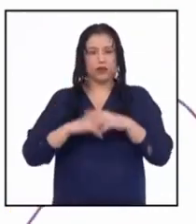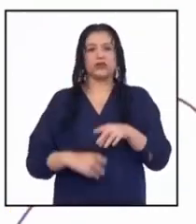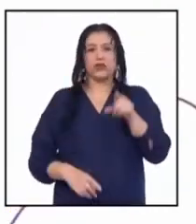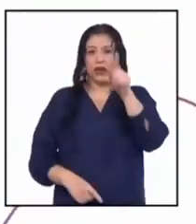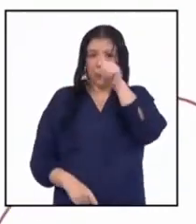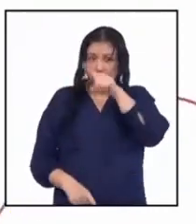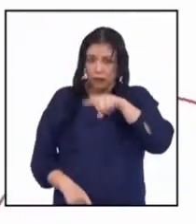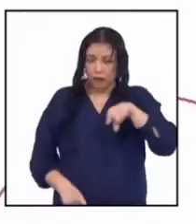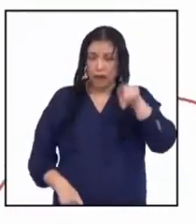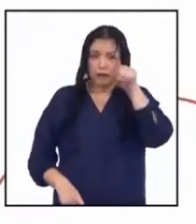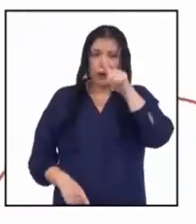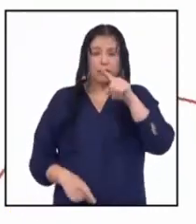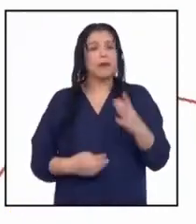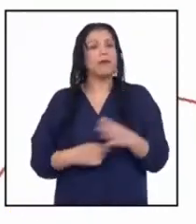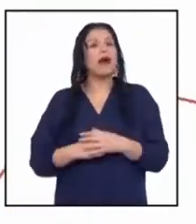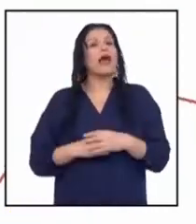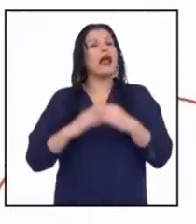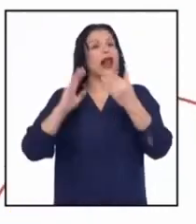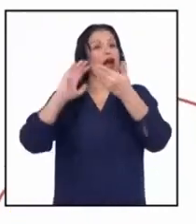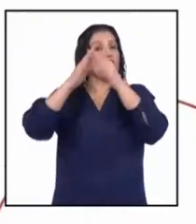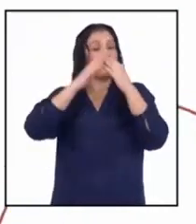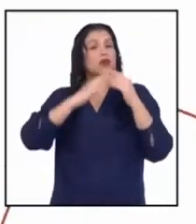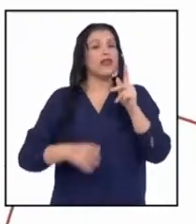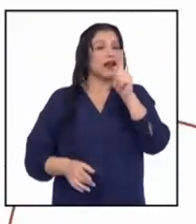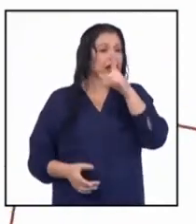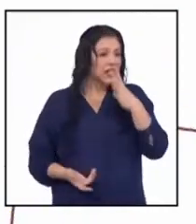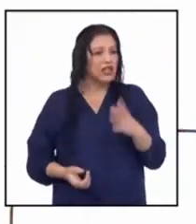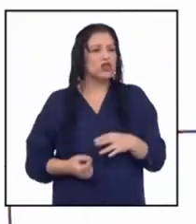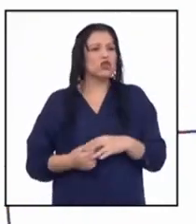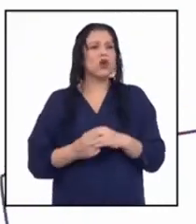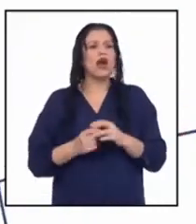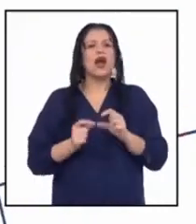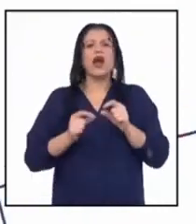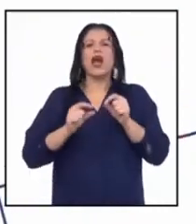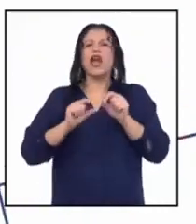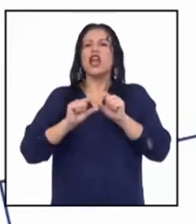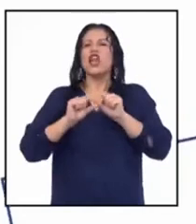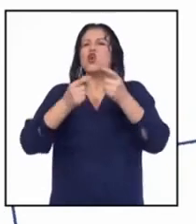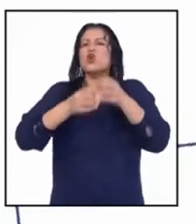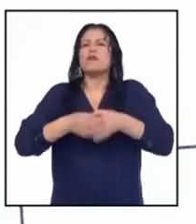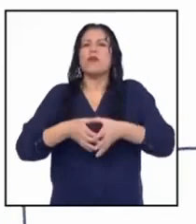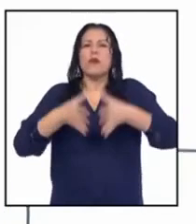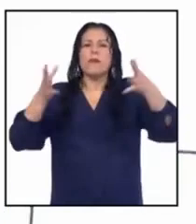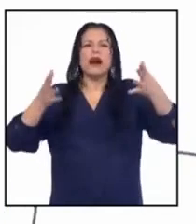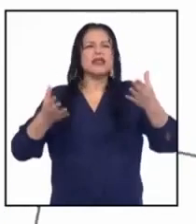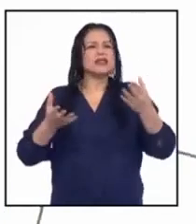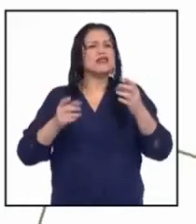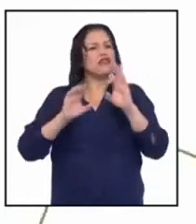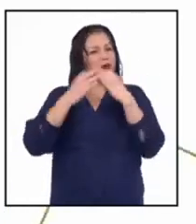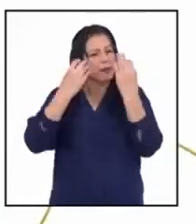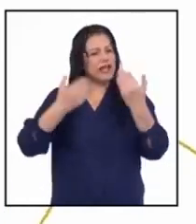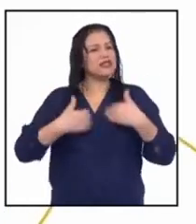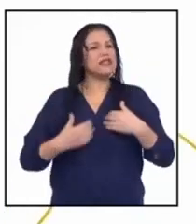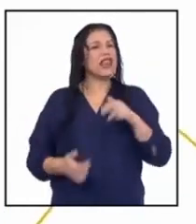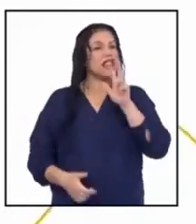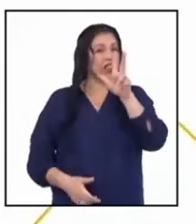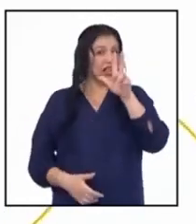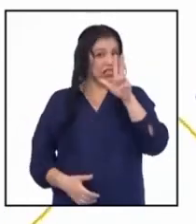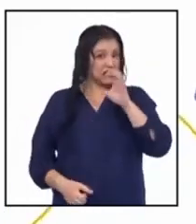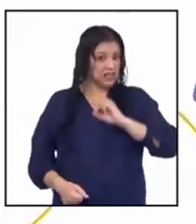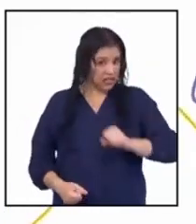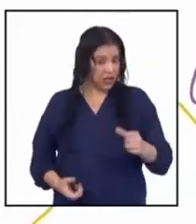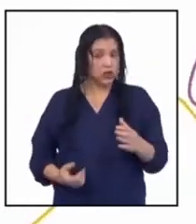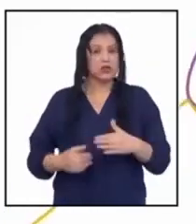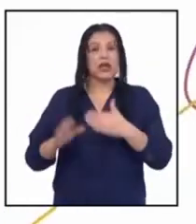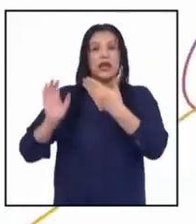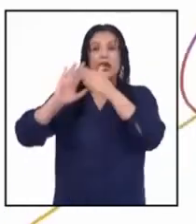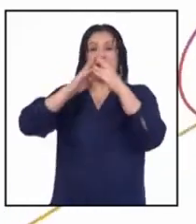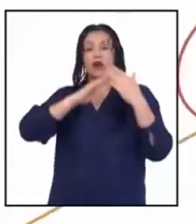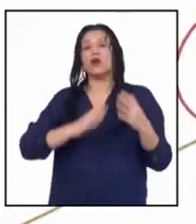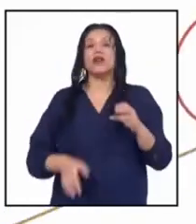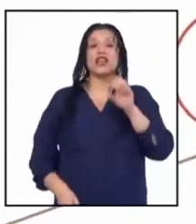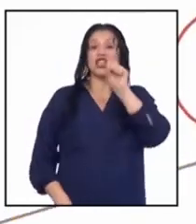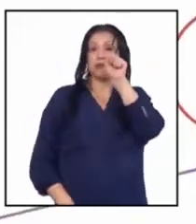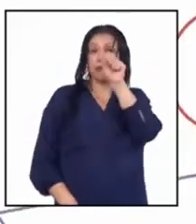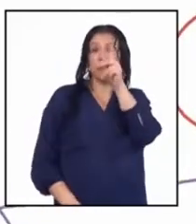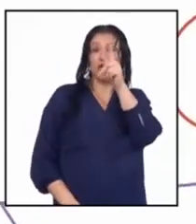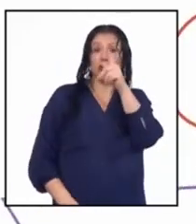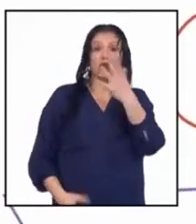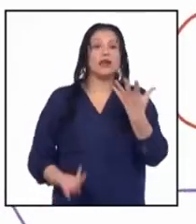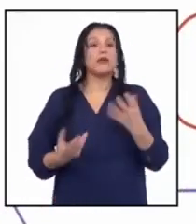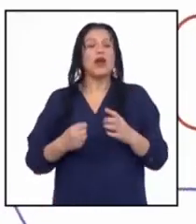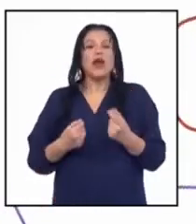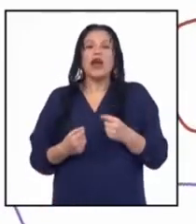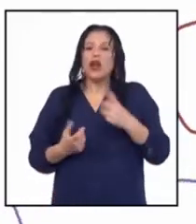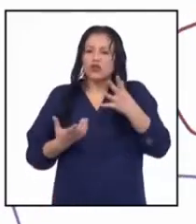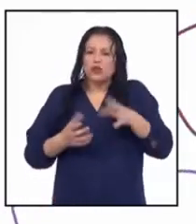comunidad quichua el sector más grande del gráfico corresponde a las familias que tienen 3 hijos. En el caso de la comunidad Shipibo-Conibo,